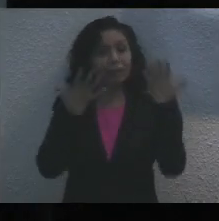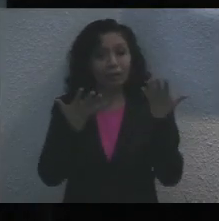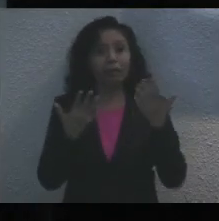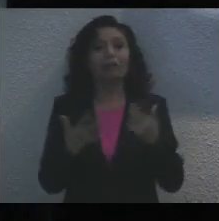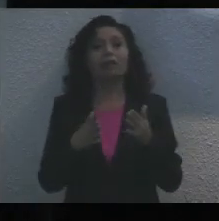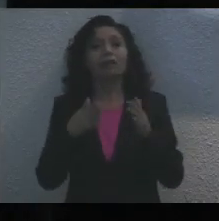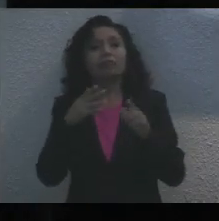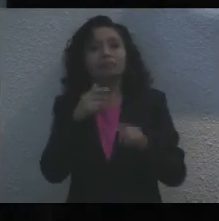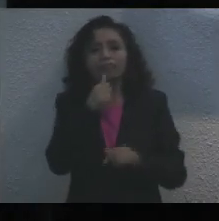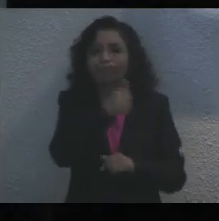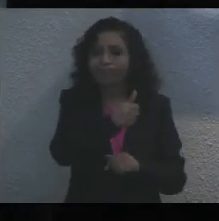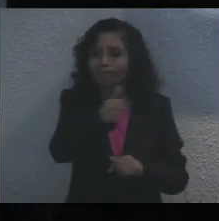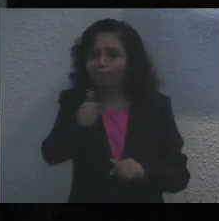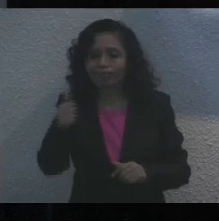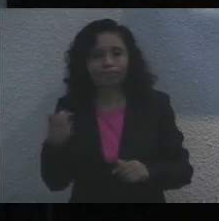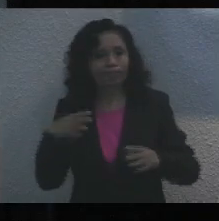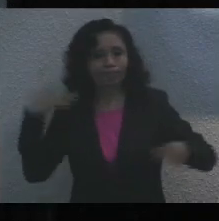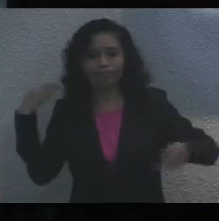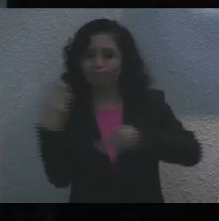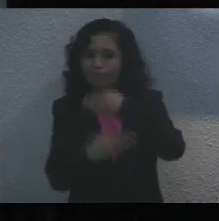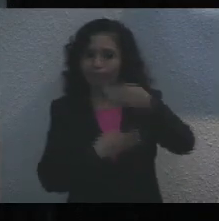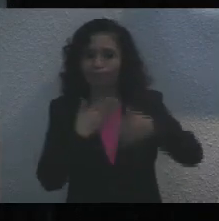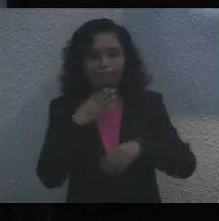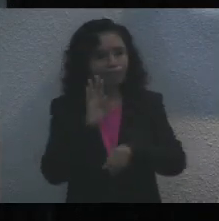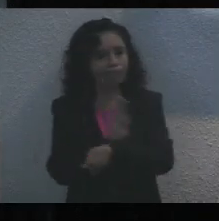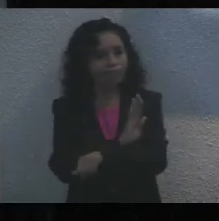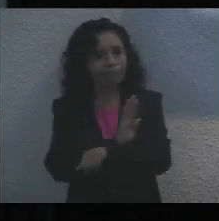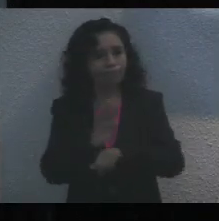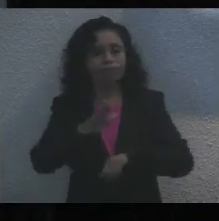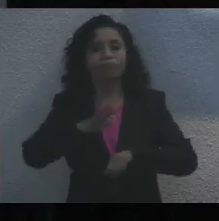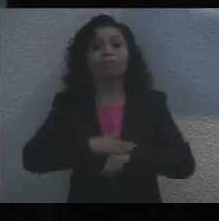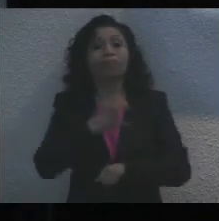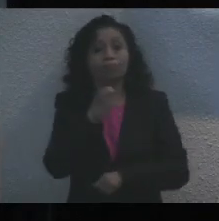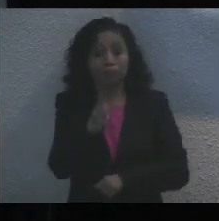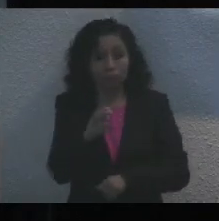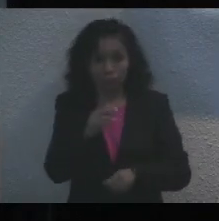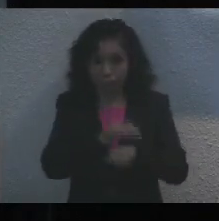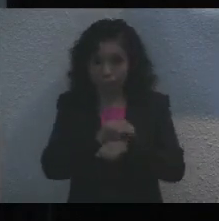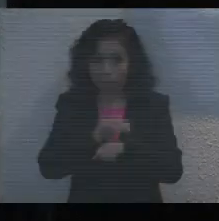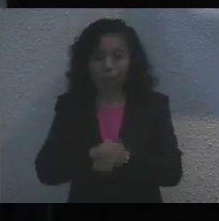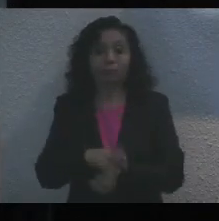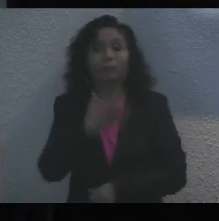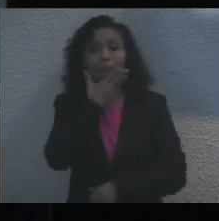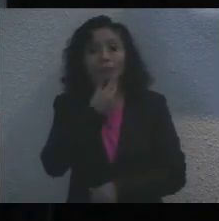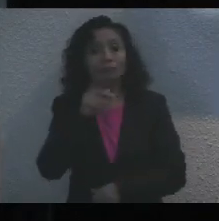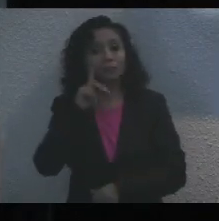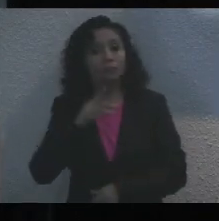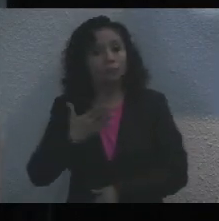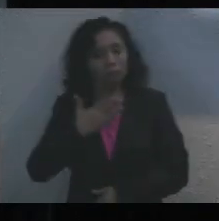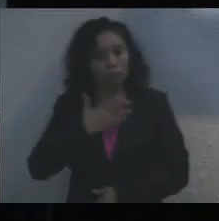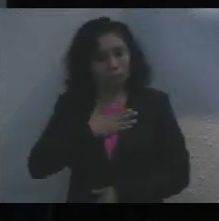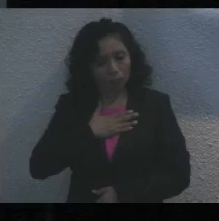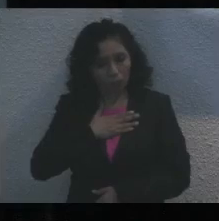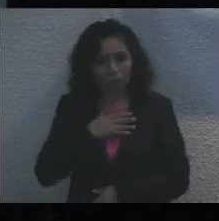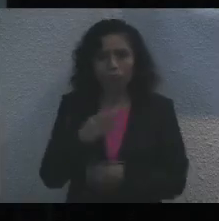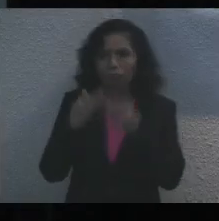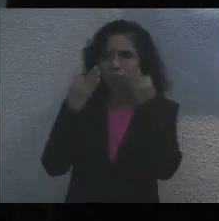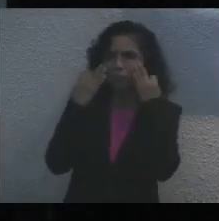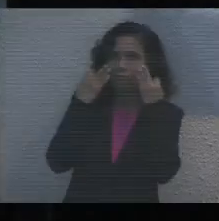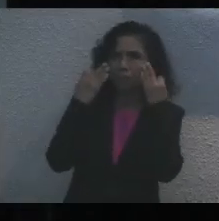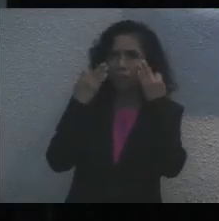a cada rincón del Estado. Por ello, amigas y amigos, es un honor para mí ser testigo de esta